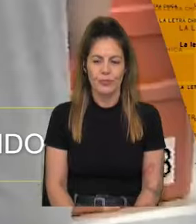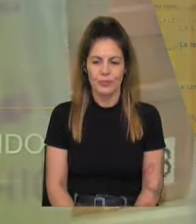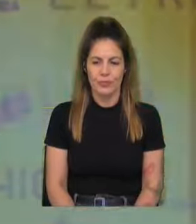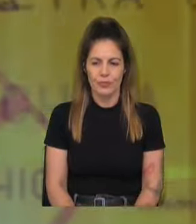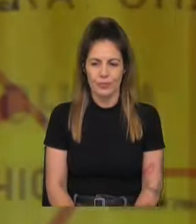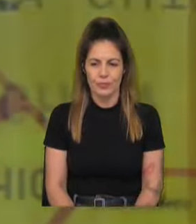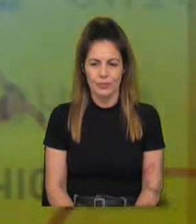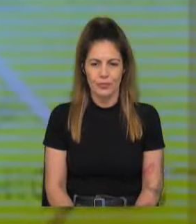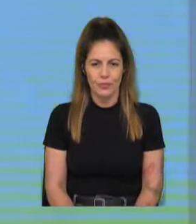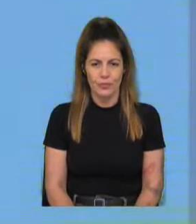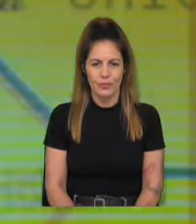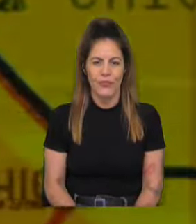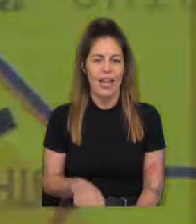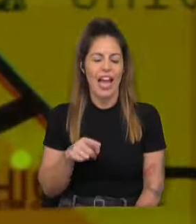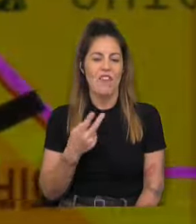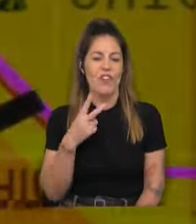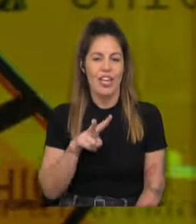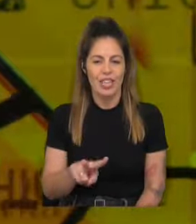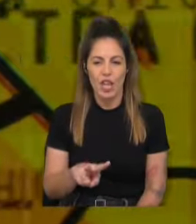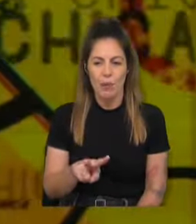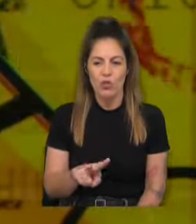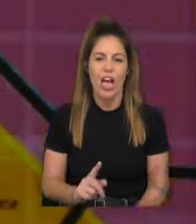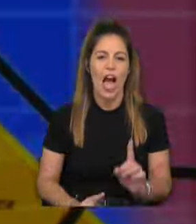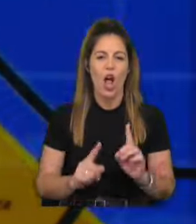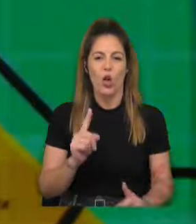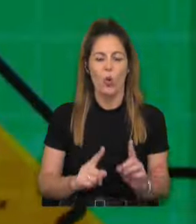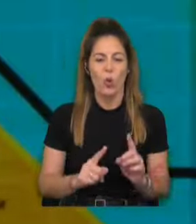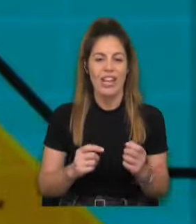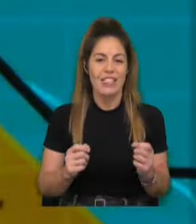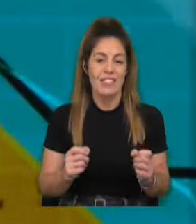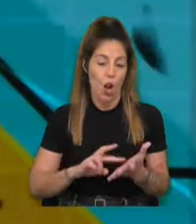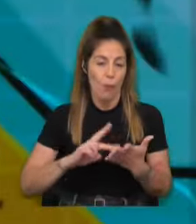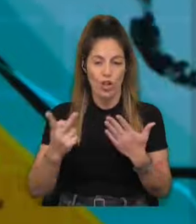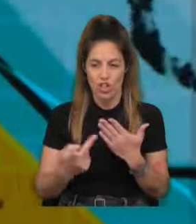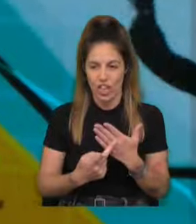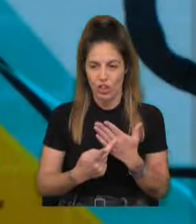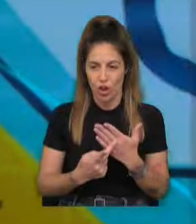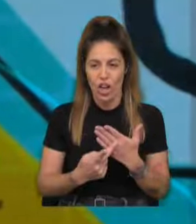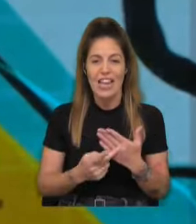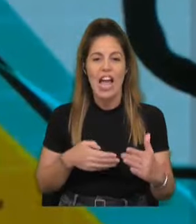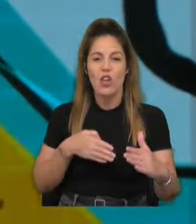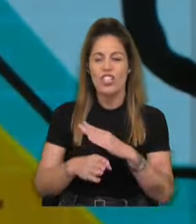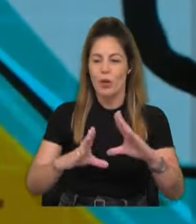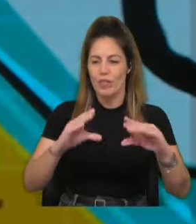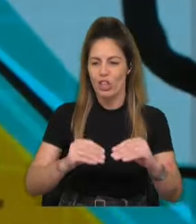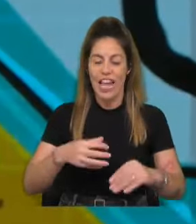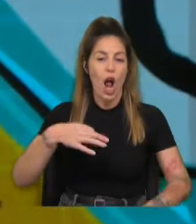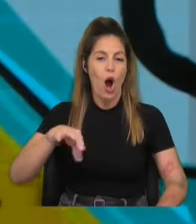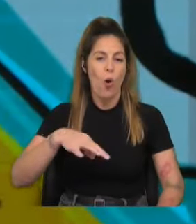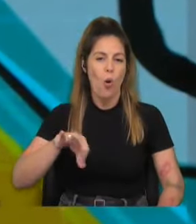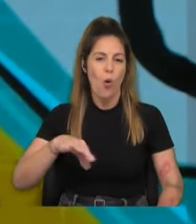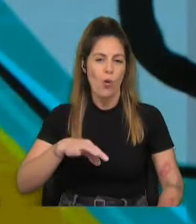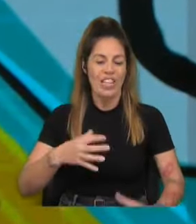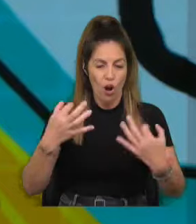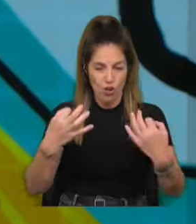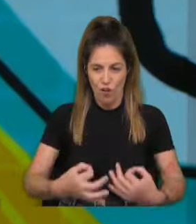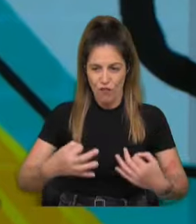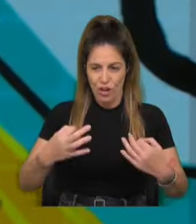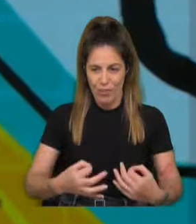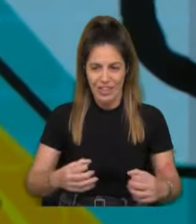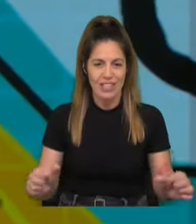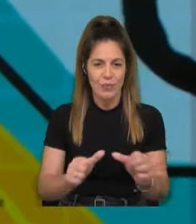reforma bien ahí veíamos entonces algunas de las iniciativas siendo la de los allanamientos nocturnos la única que está confirmada que va a